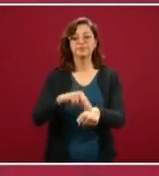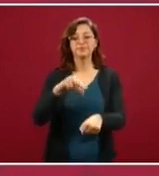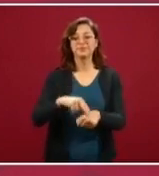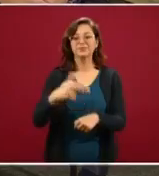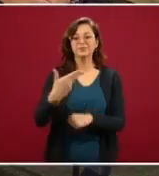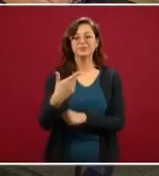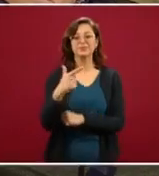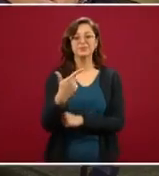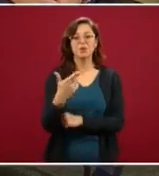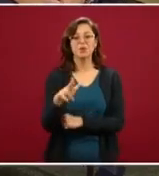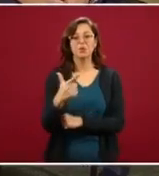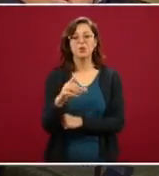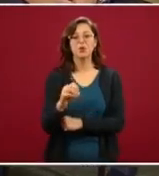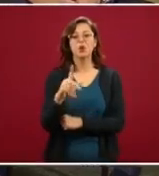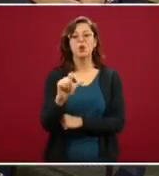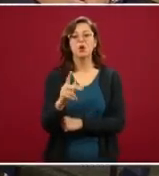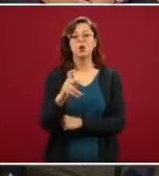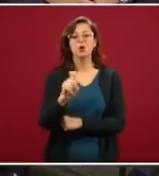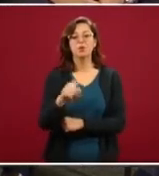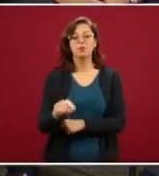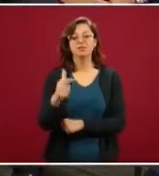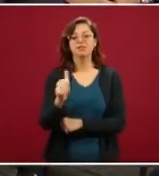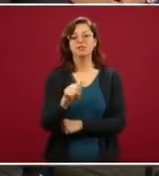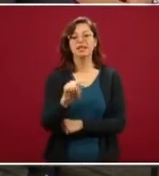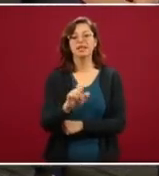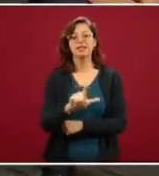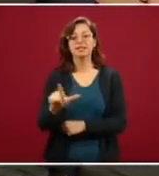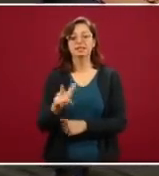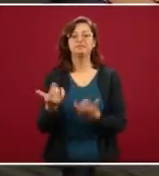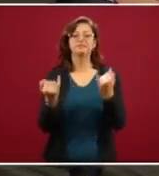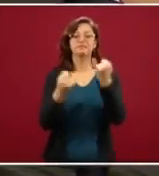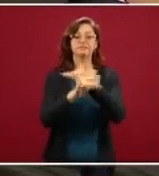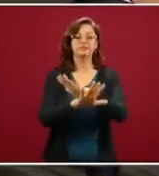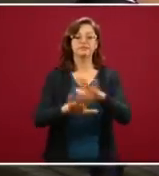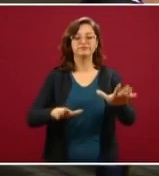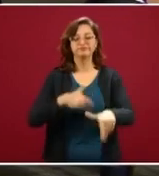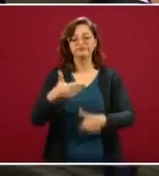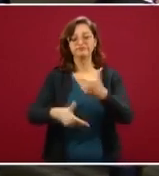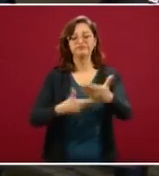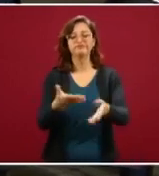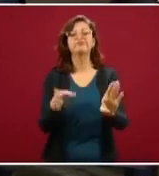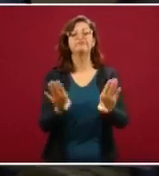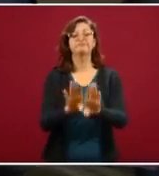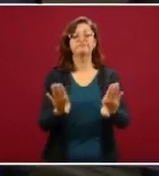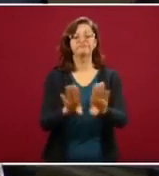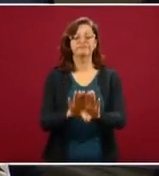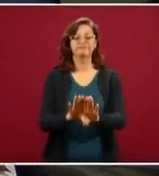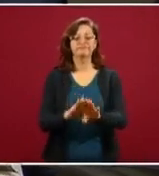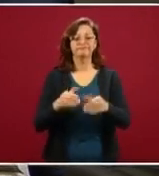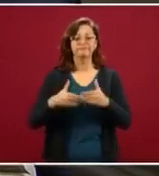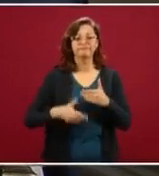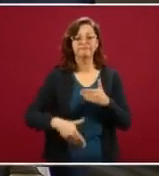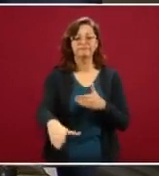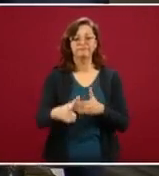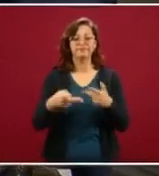Hugo López-Gatell nos informe de cómo vamos con este plan.